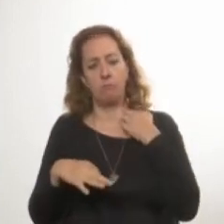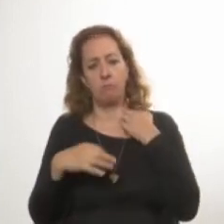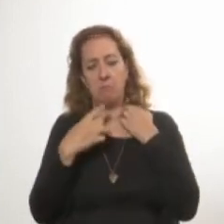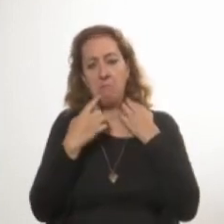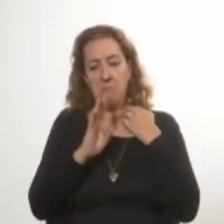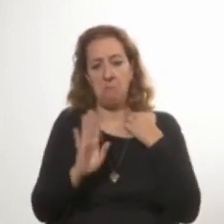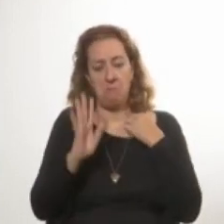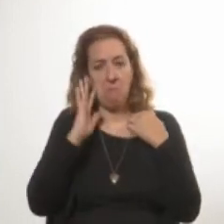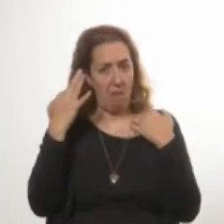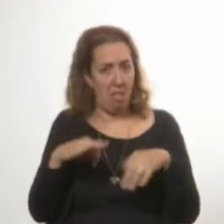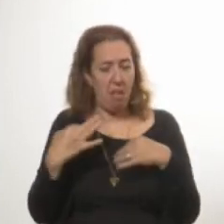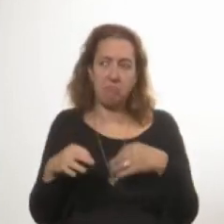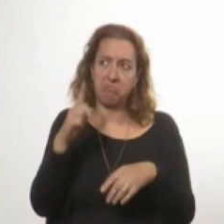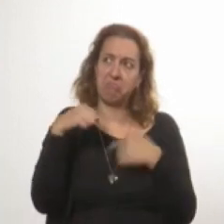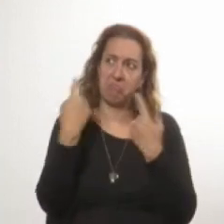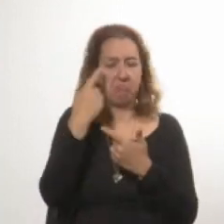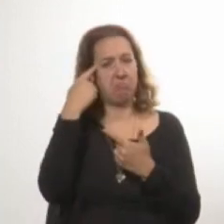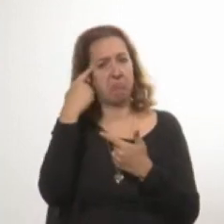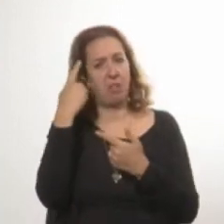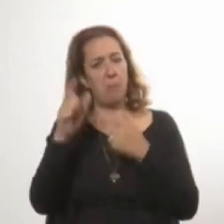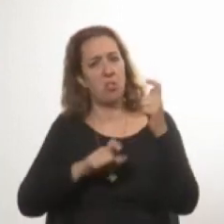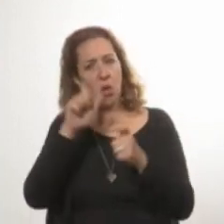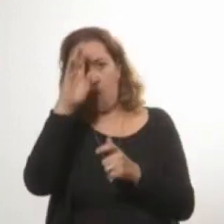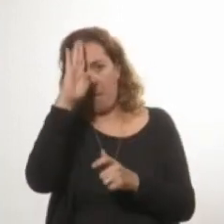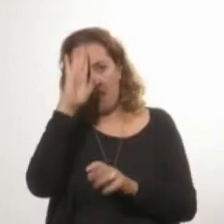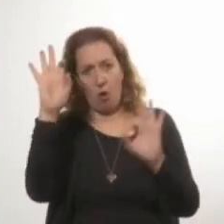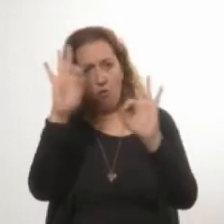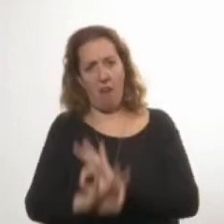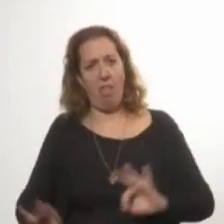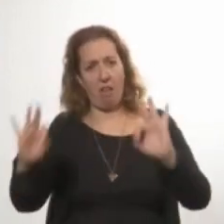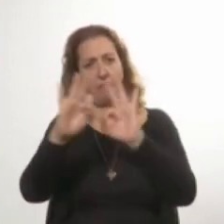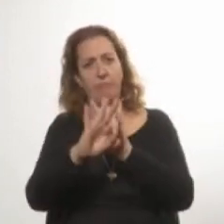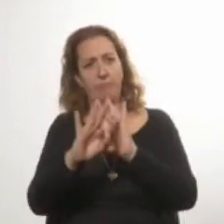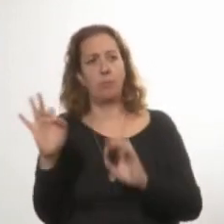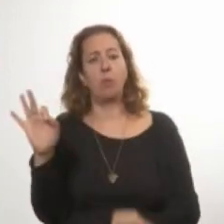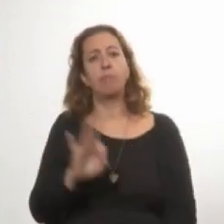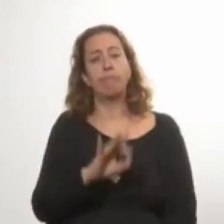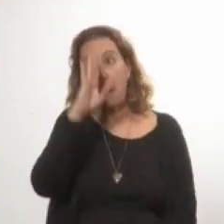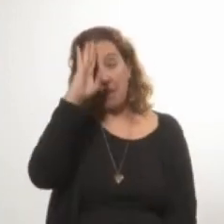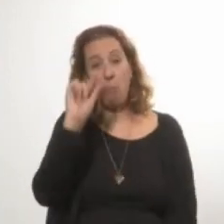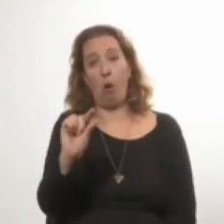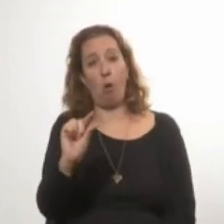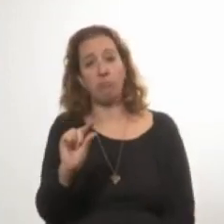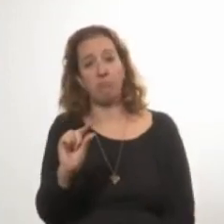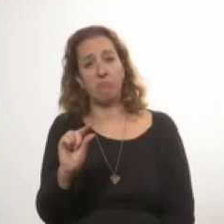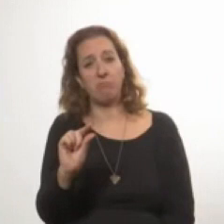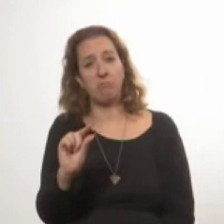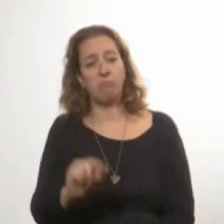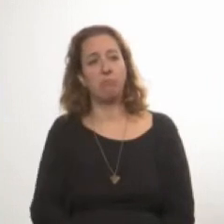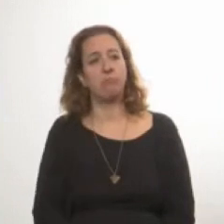modestia, nos da la impresión de que hay quienes no aprendieron nada o aprendieron muy poco.